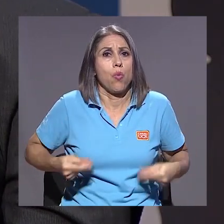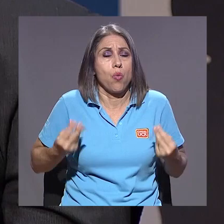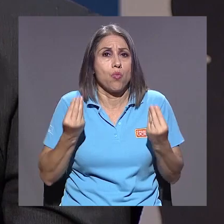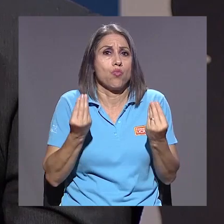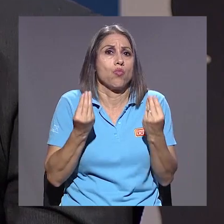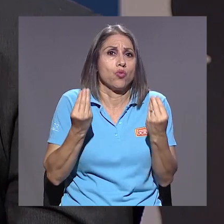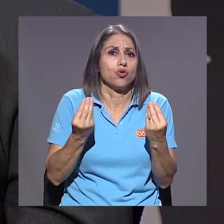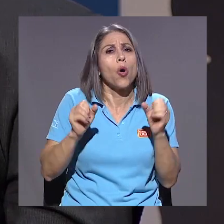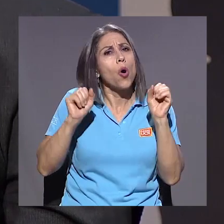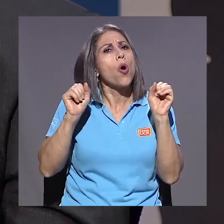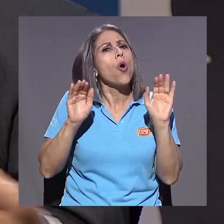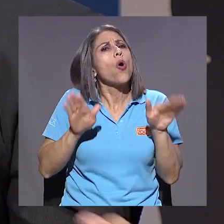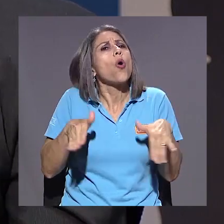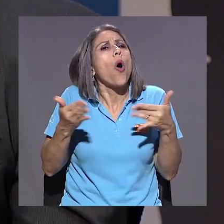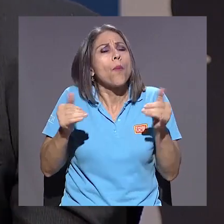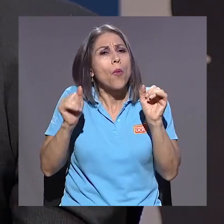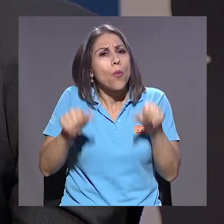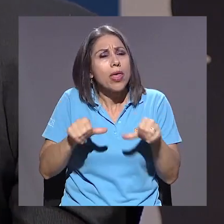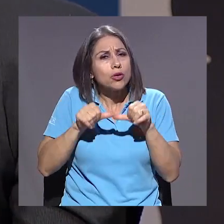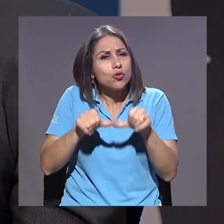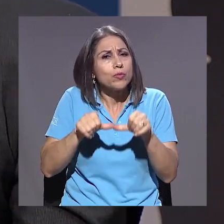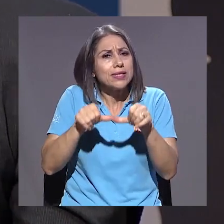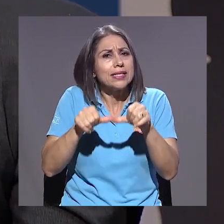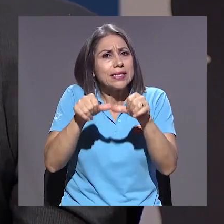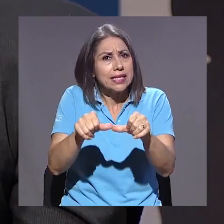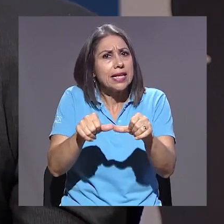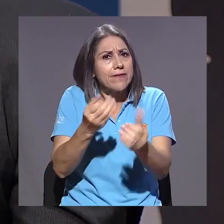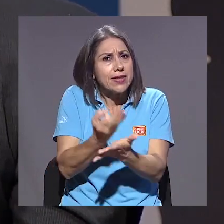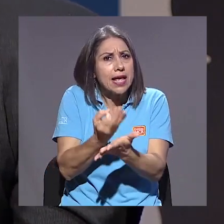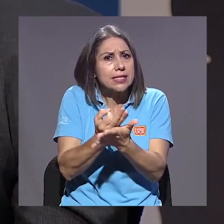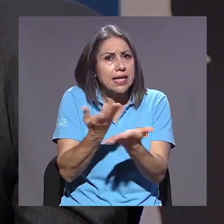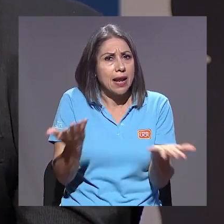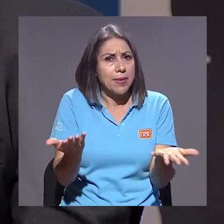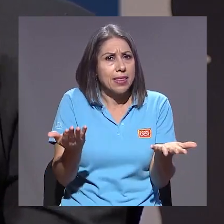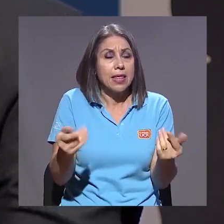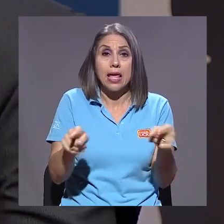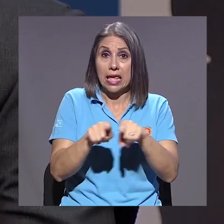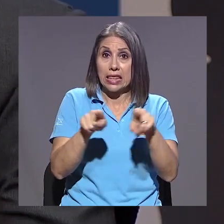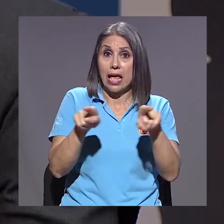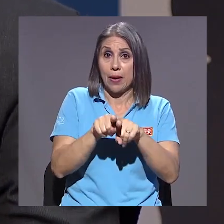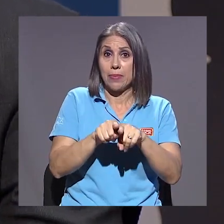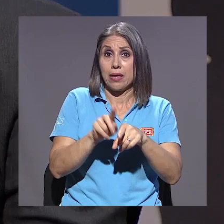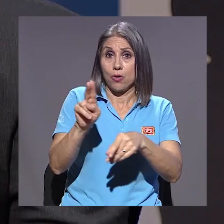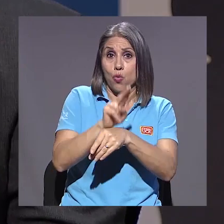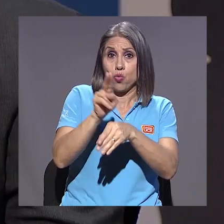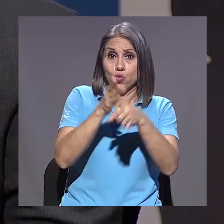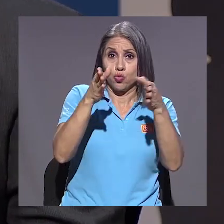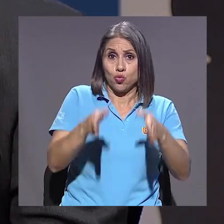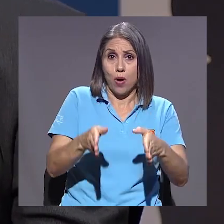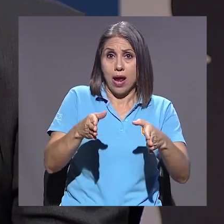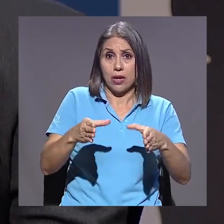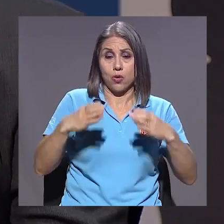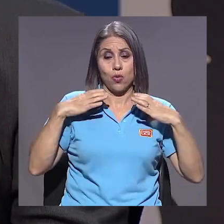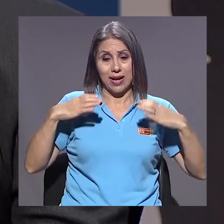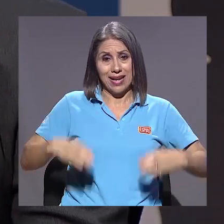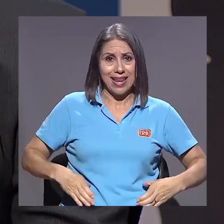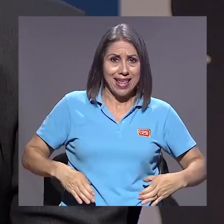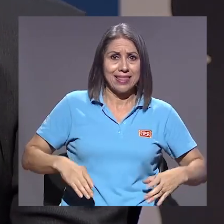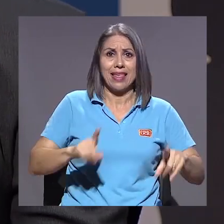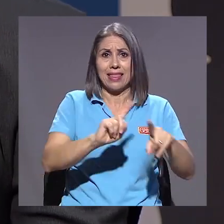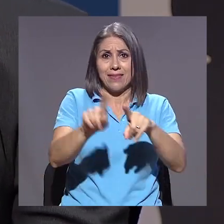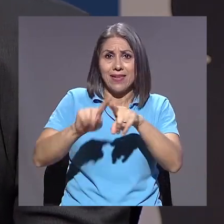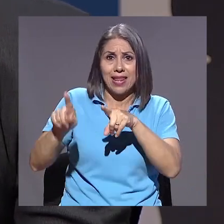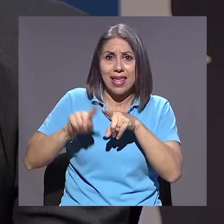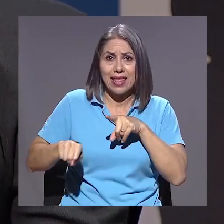existir y mantenerse financieramente, y por otra parte que el usuario, la persona usuaria, el industrial, etcétera,